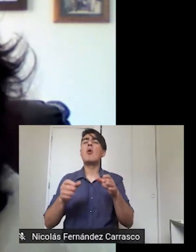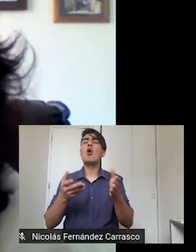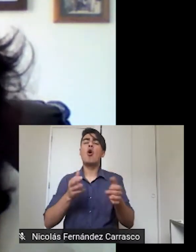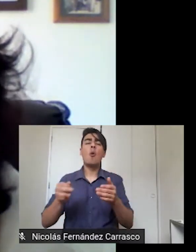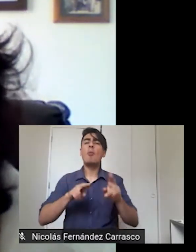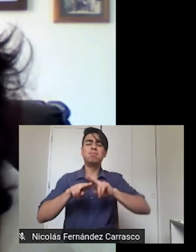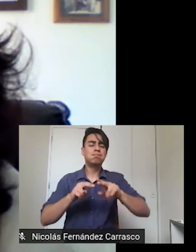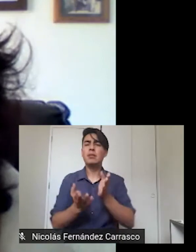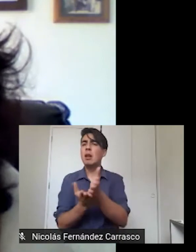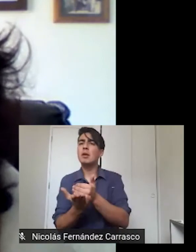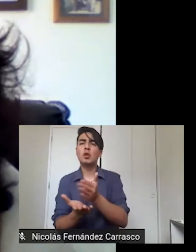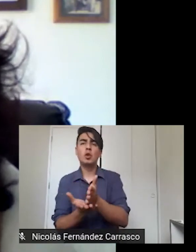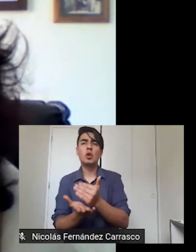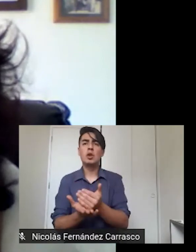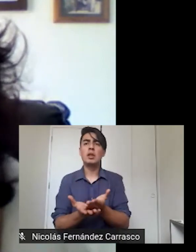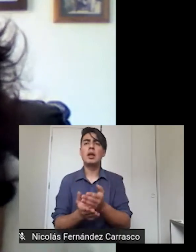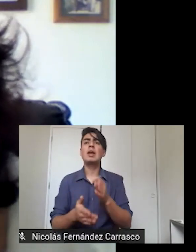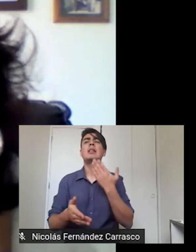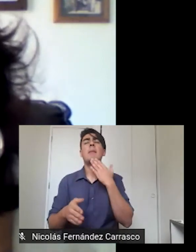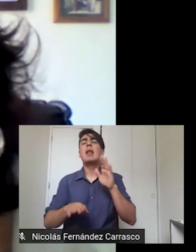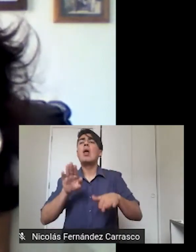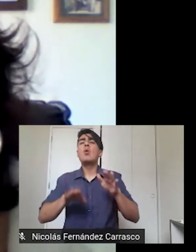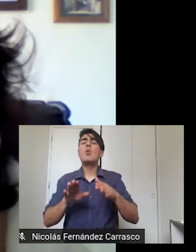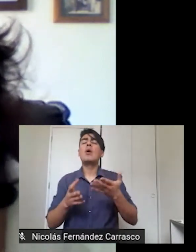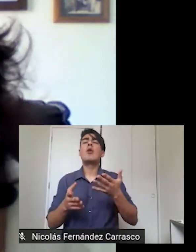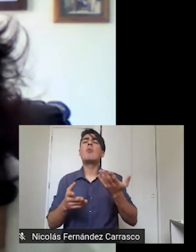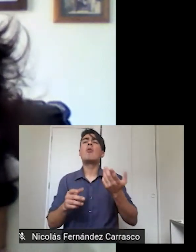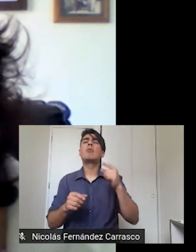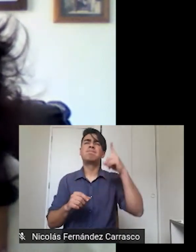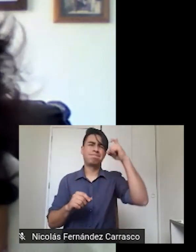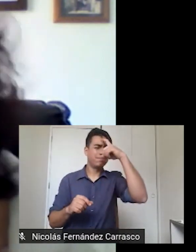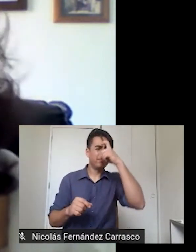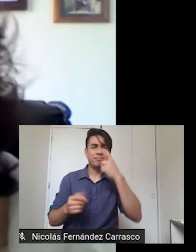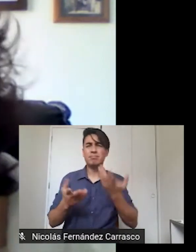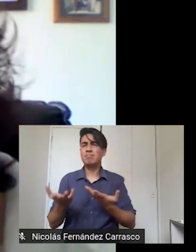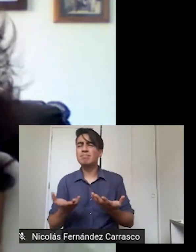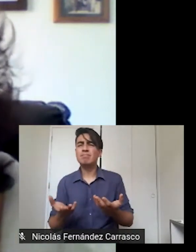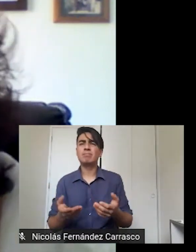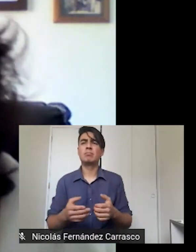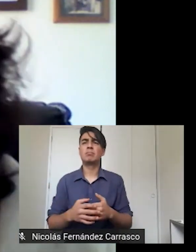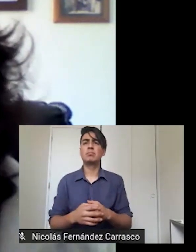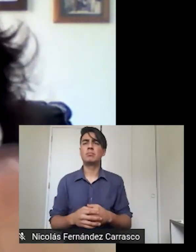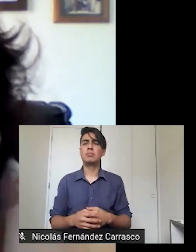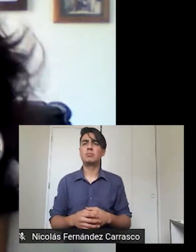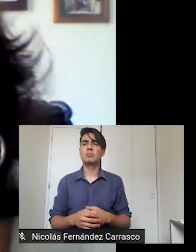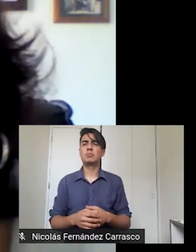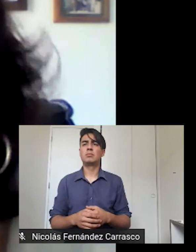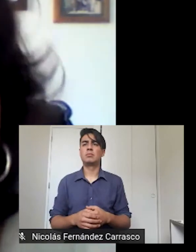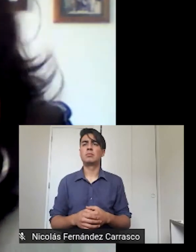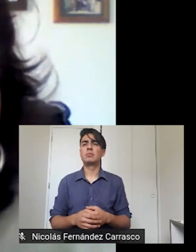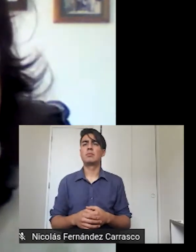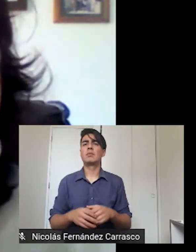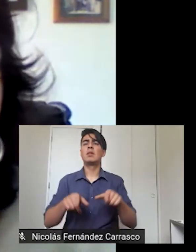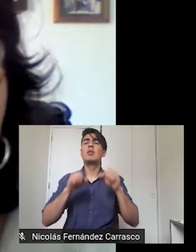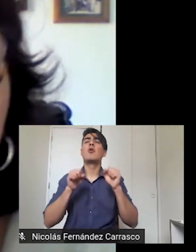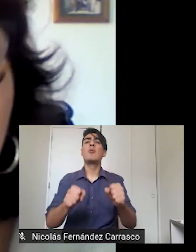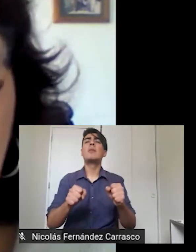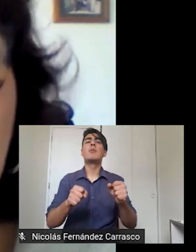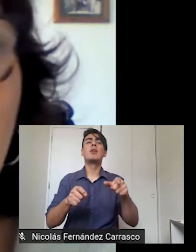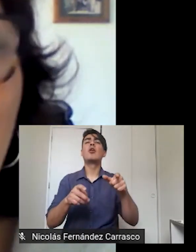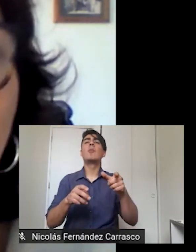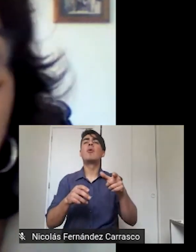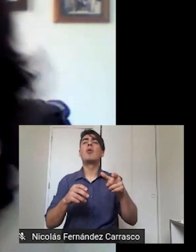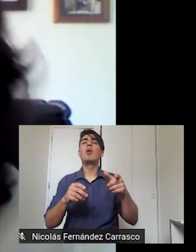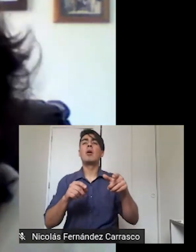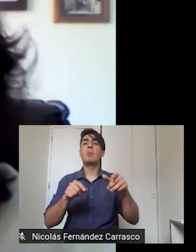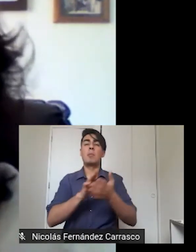que pueda generar la implementación que habría que atender, por ejemplo? Eso en el marco de DEMRA, así,